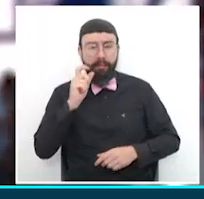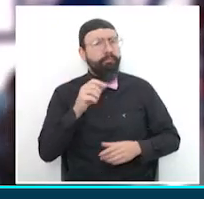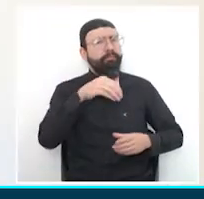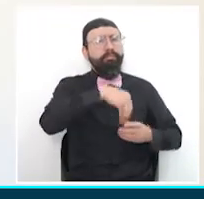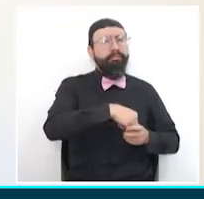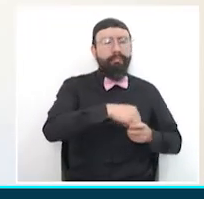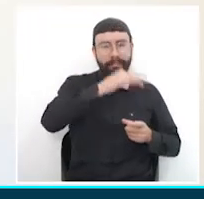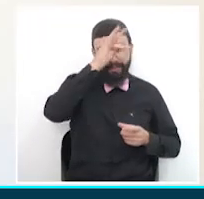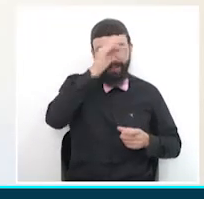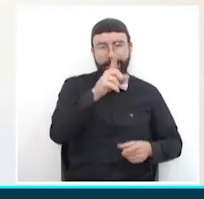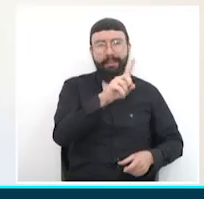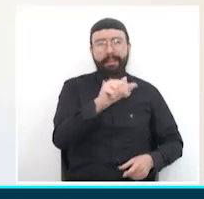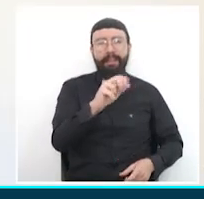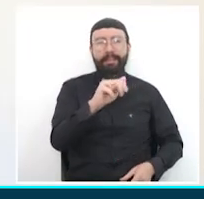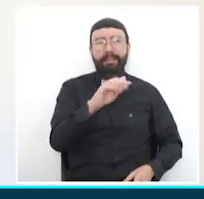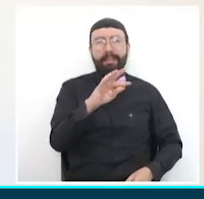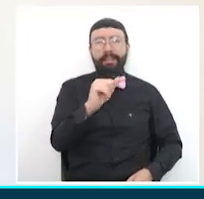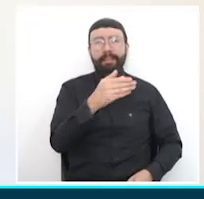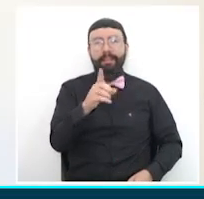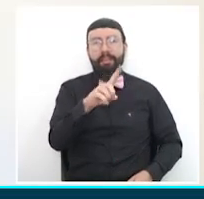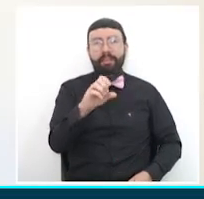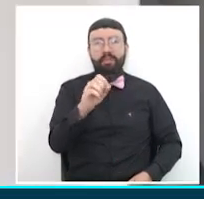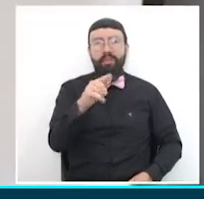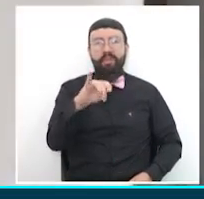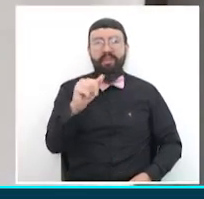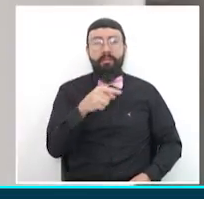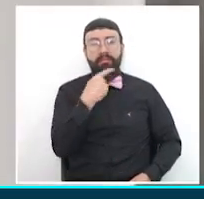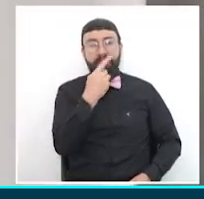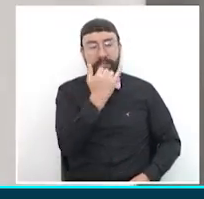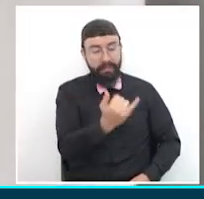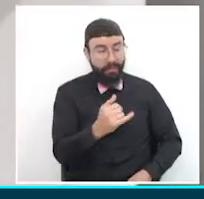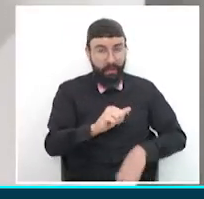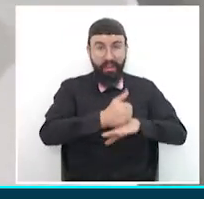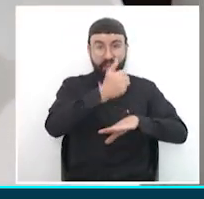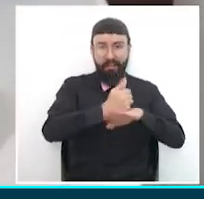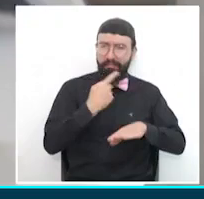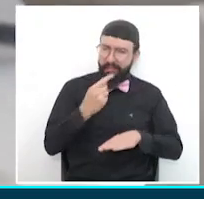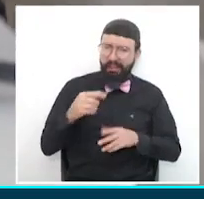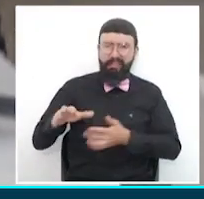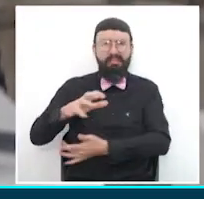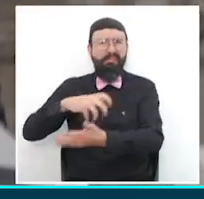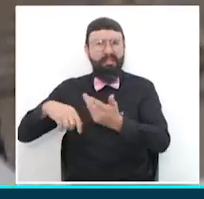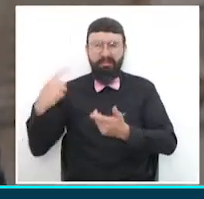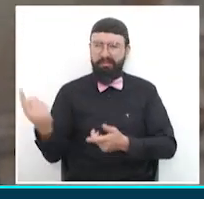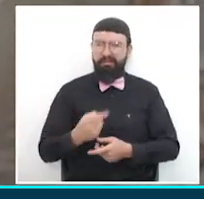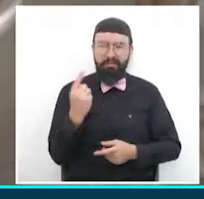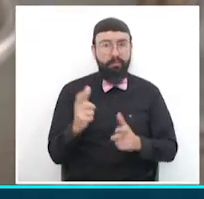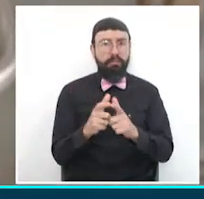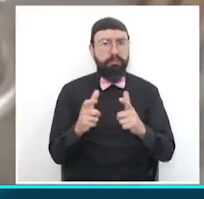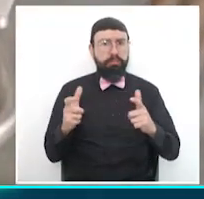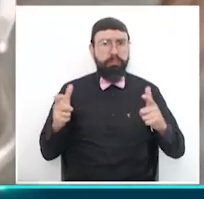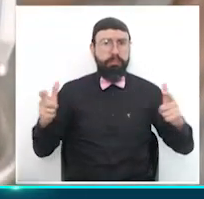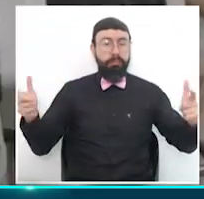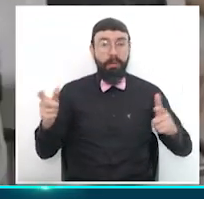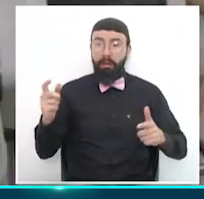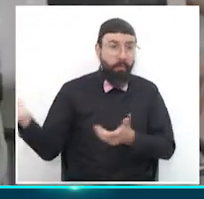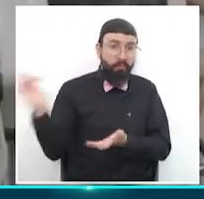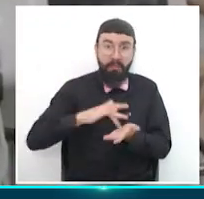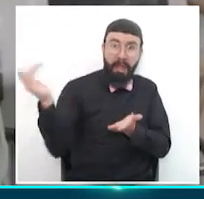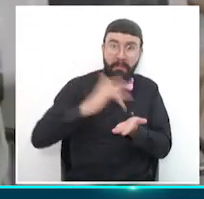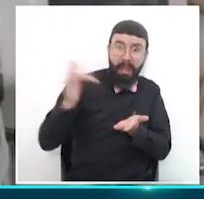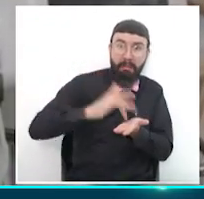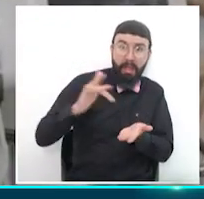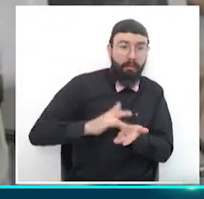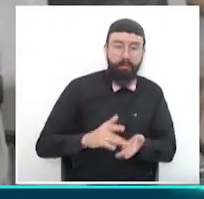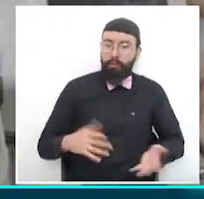Santa Sofía, donde el gerente indica que por el mal comportamiento de los ciudadanos, las cifras van en aumento y no tendría cómo el sistema de salud